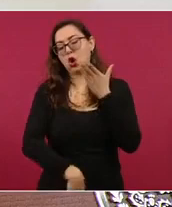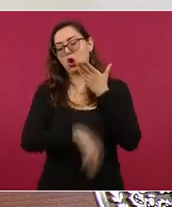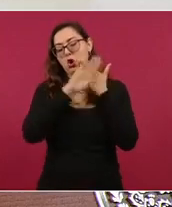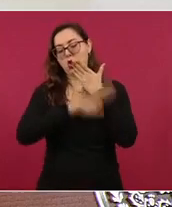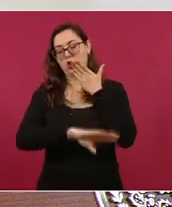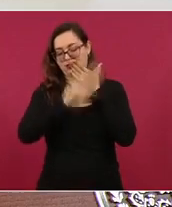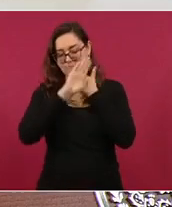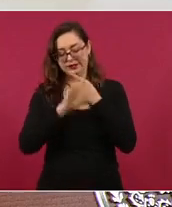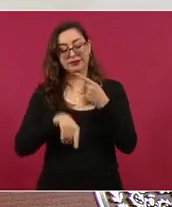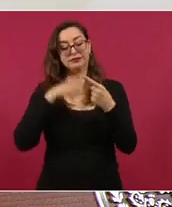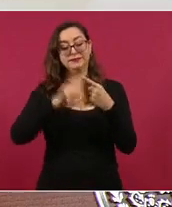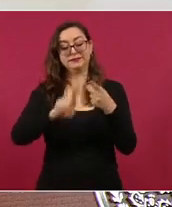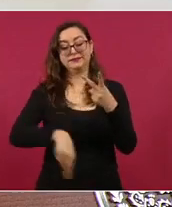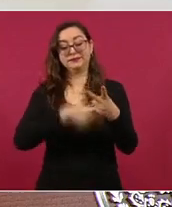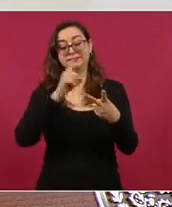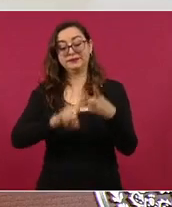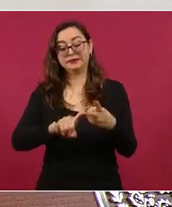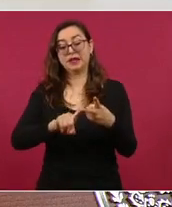bots,